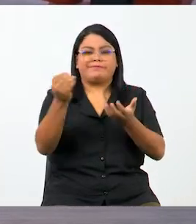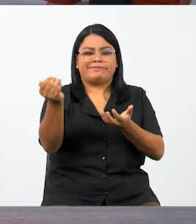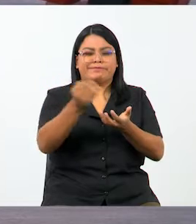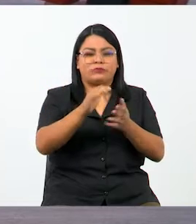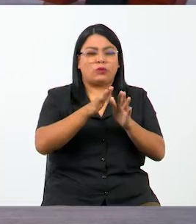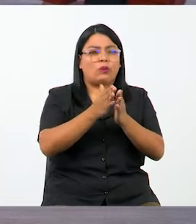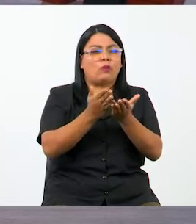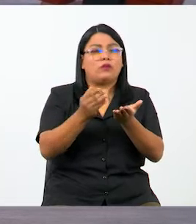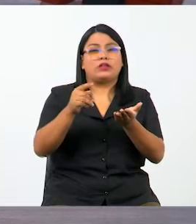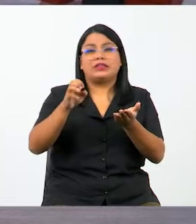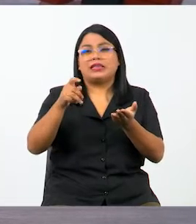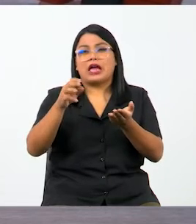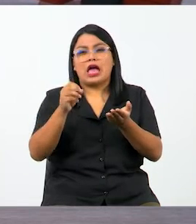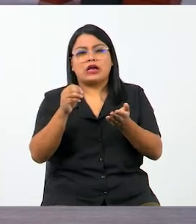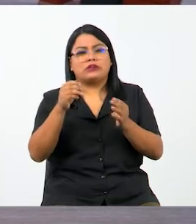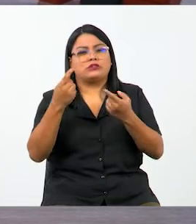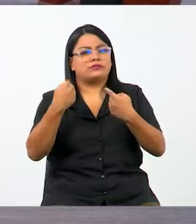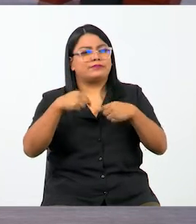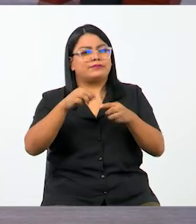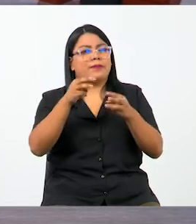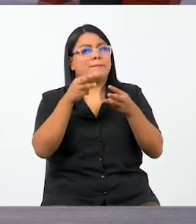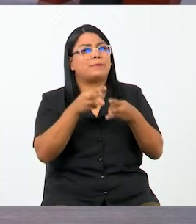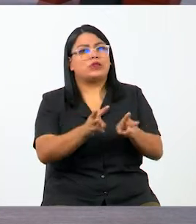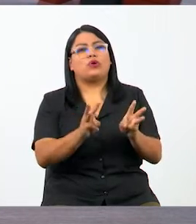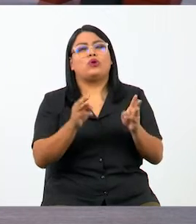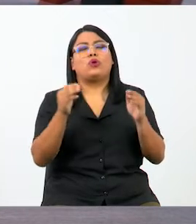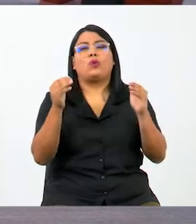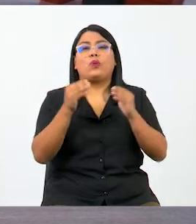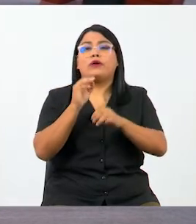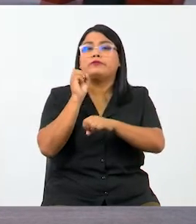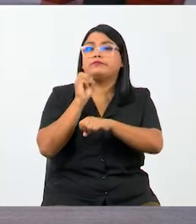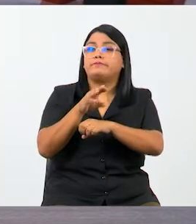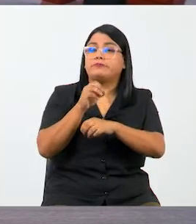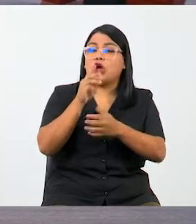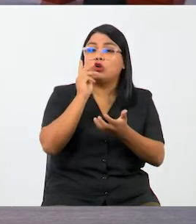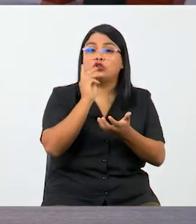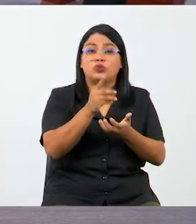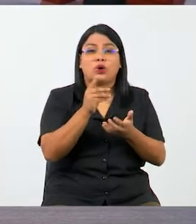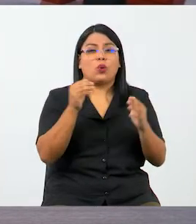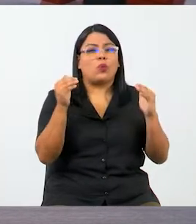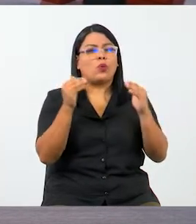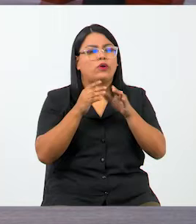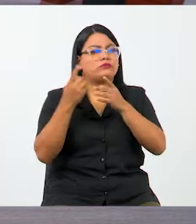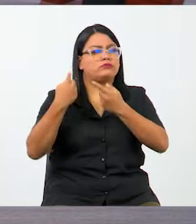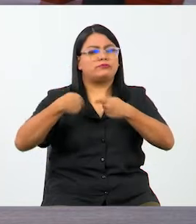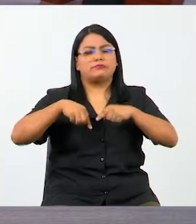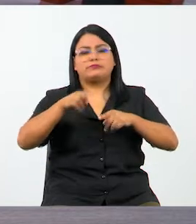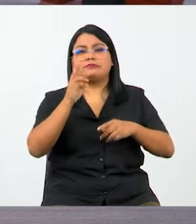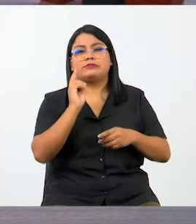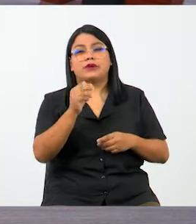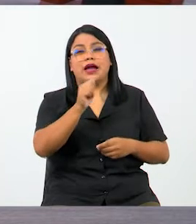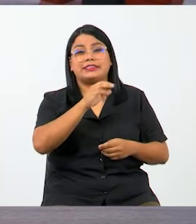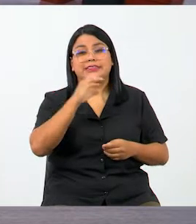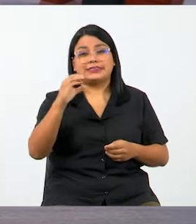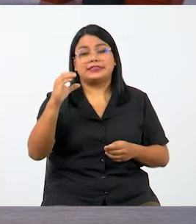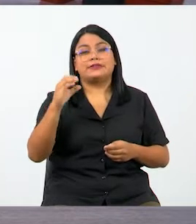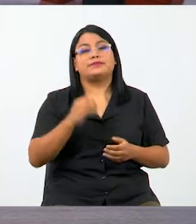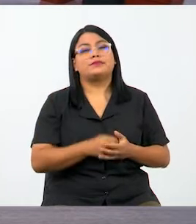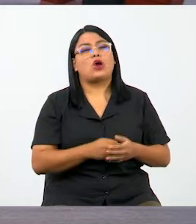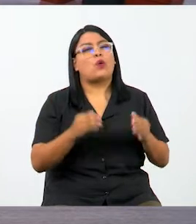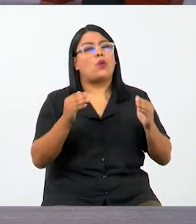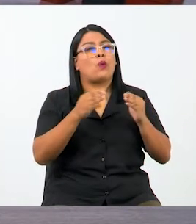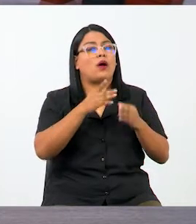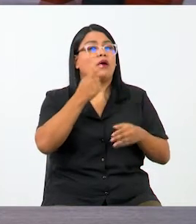lineamientos metodológicos y las sugerencias didácticas siguiendo la secuencia ACC. También encontraremos una